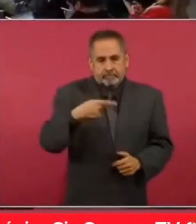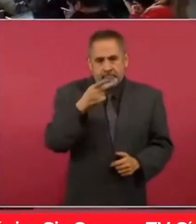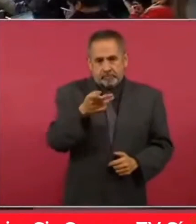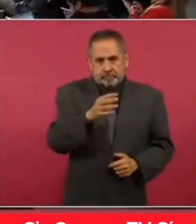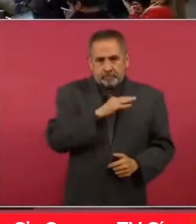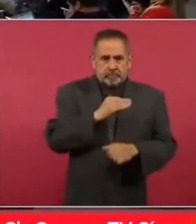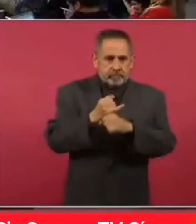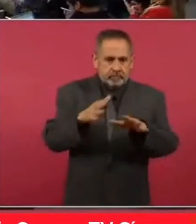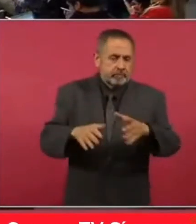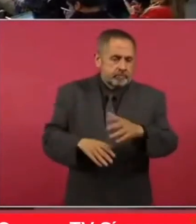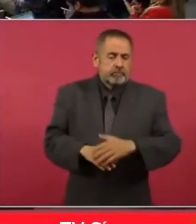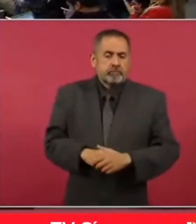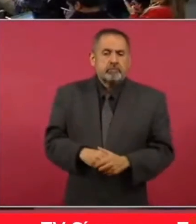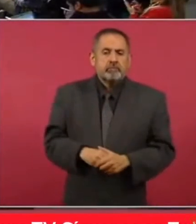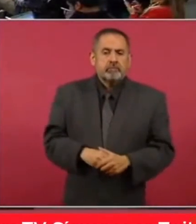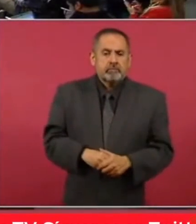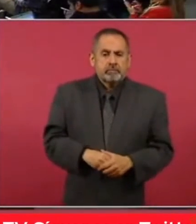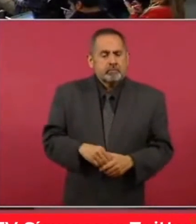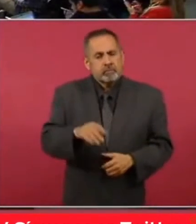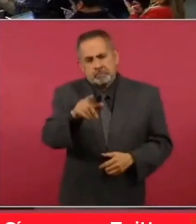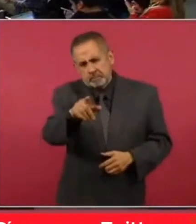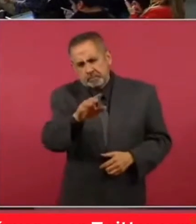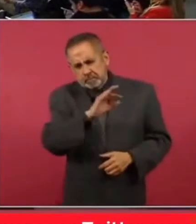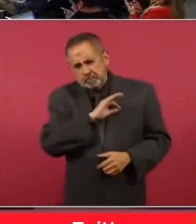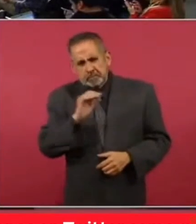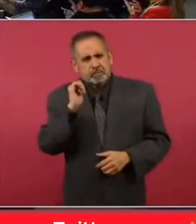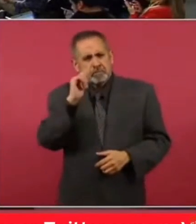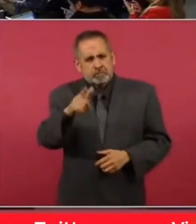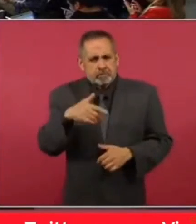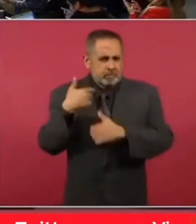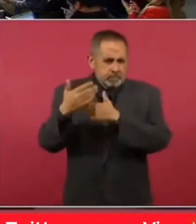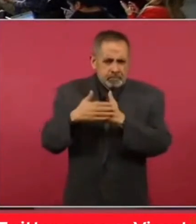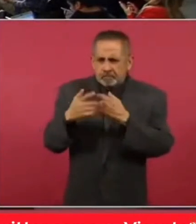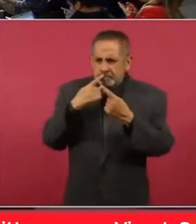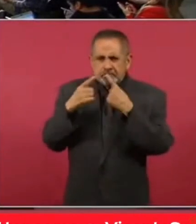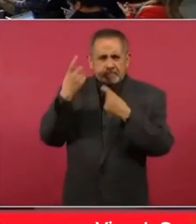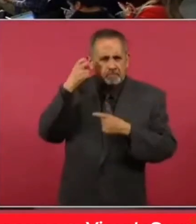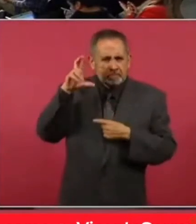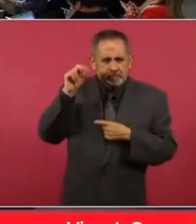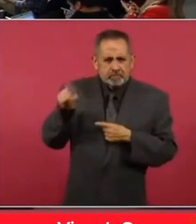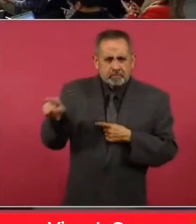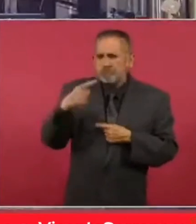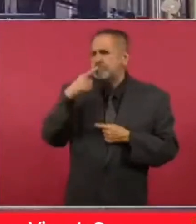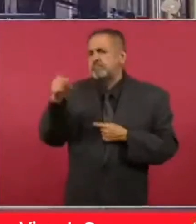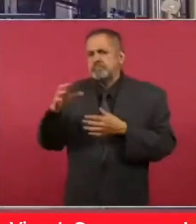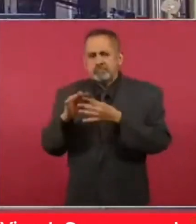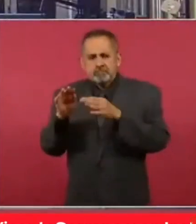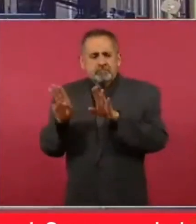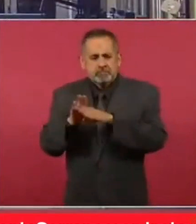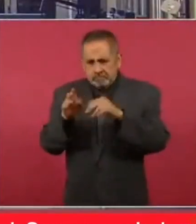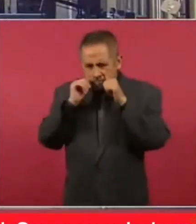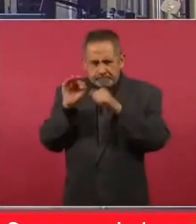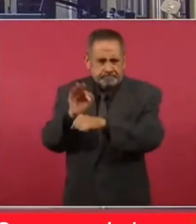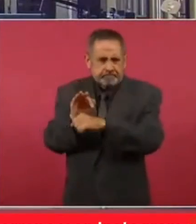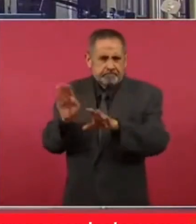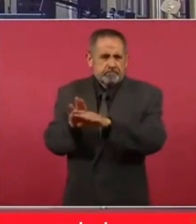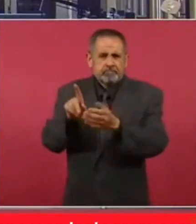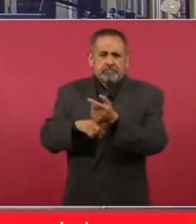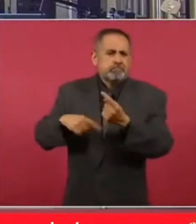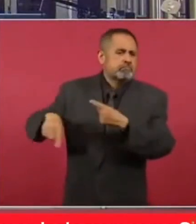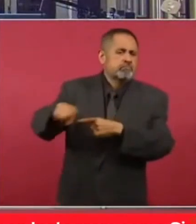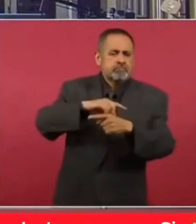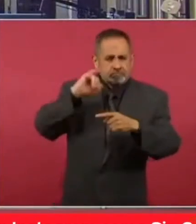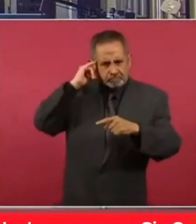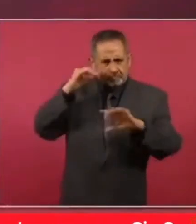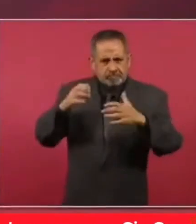Entonces si pueden este recibir alguna hay alguna delegación en Quintana Roo a estas personas de la denuncia esta población de indígenas